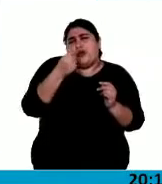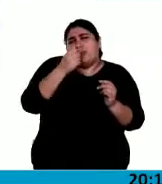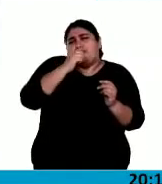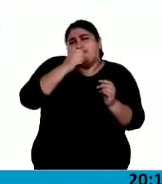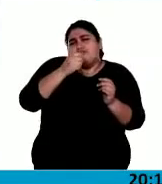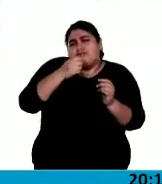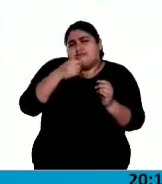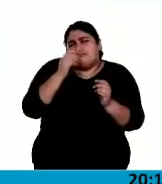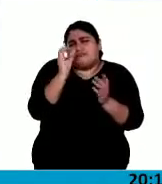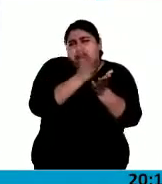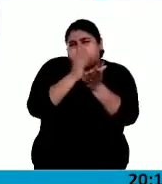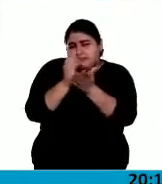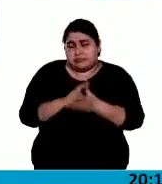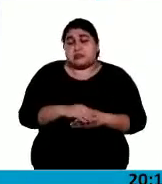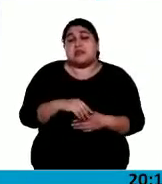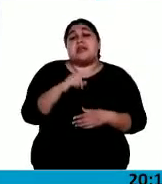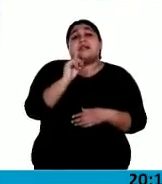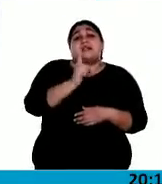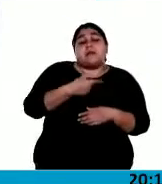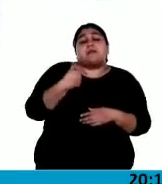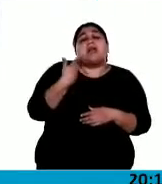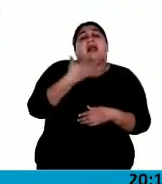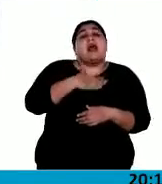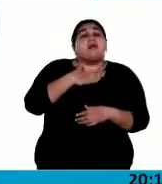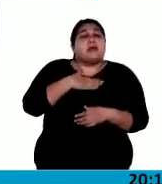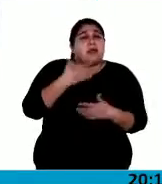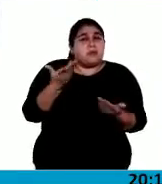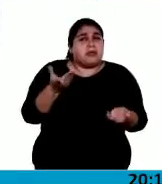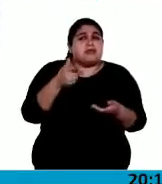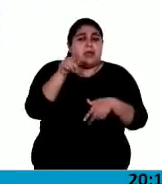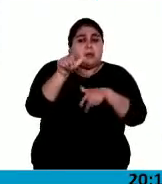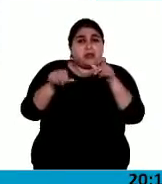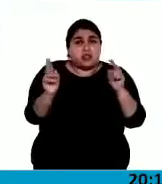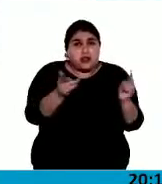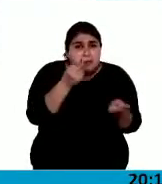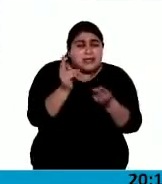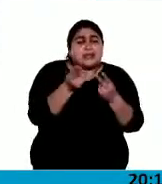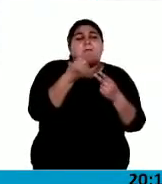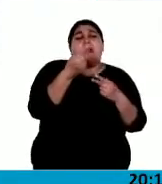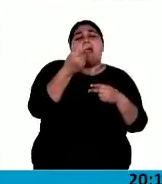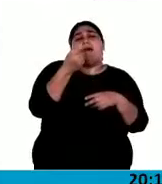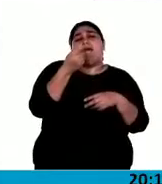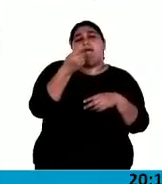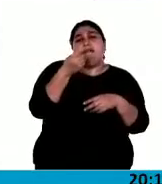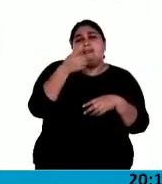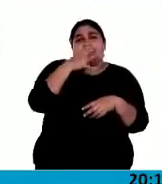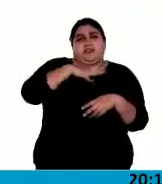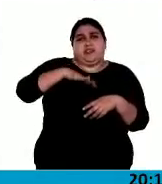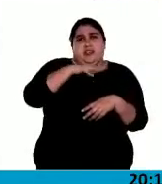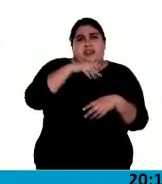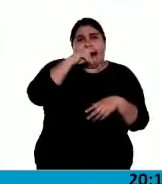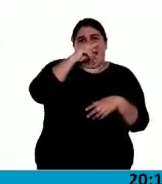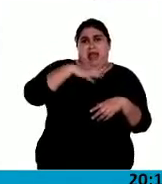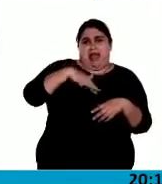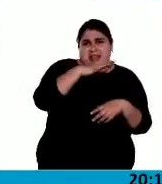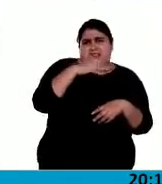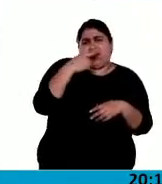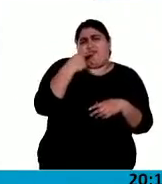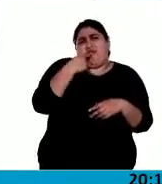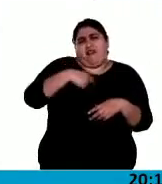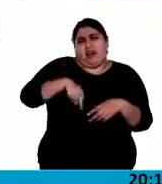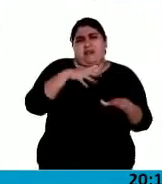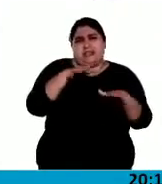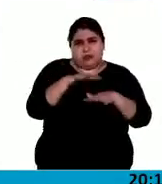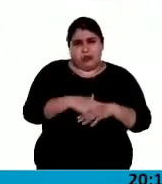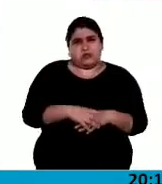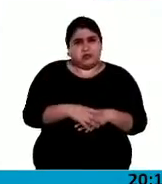cuando lamentablemente se ocultaron el número de víctimas en la tragedia que sufrió nuestra ciudad, la ciudad de La Plata, tan terrible. Entonces eso